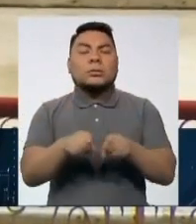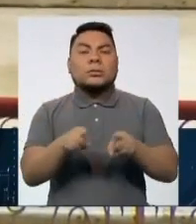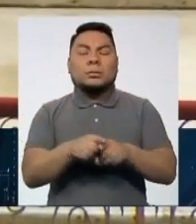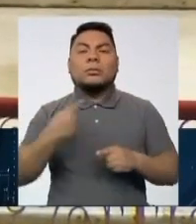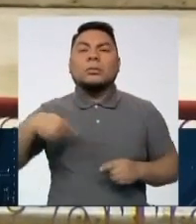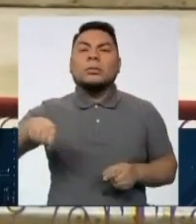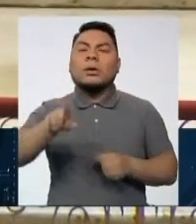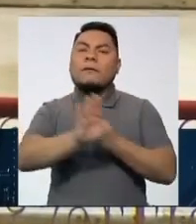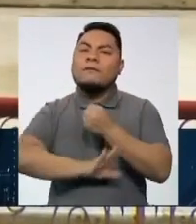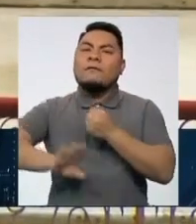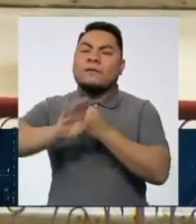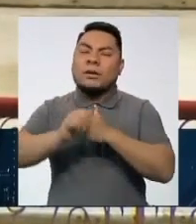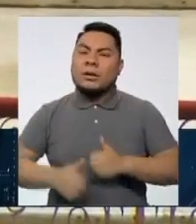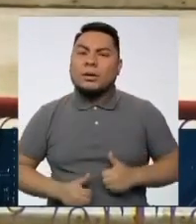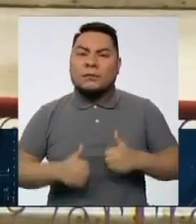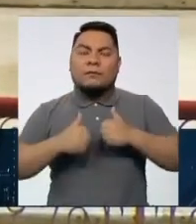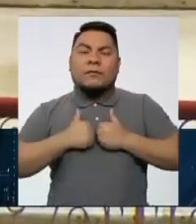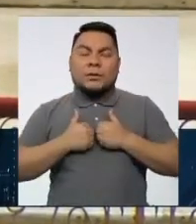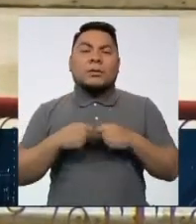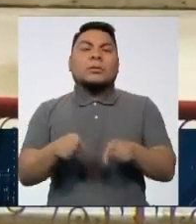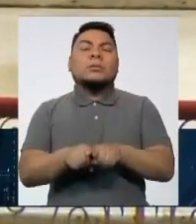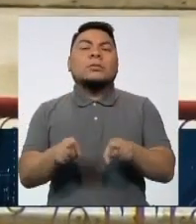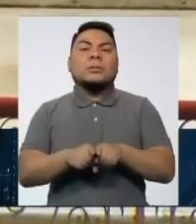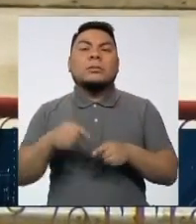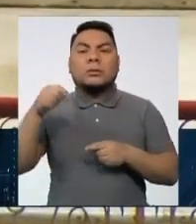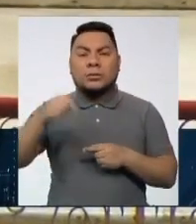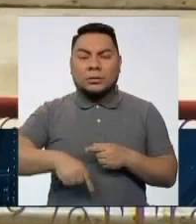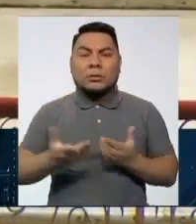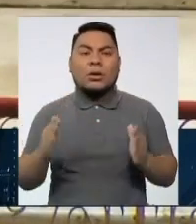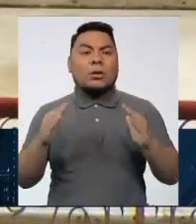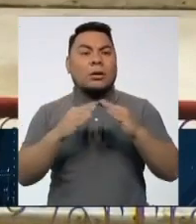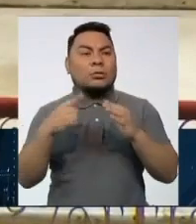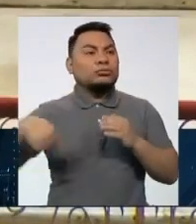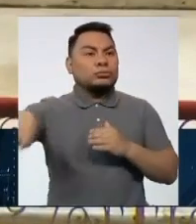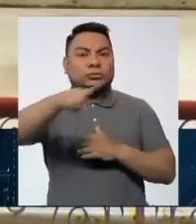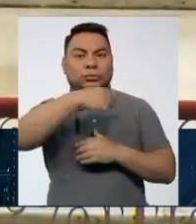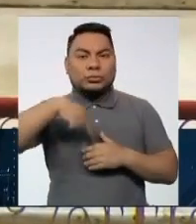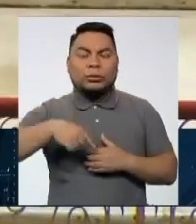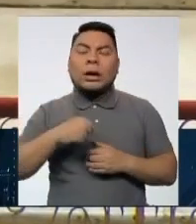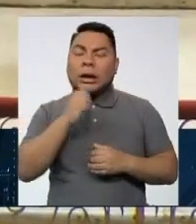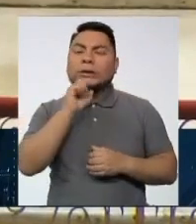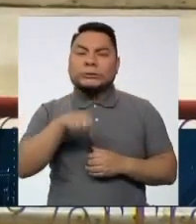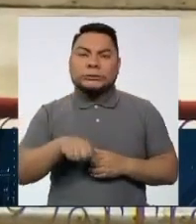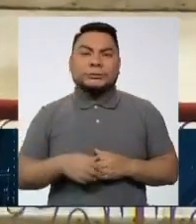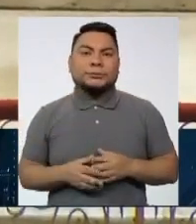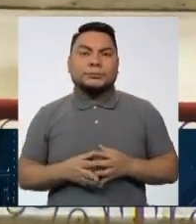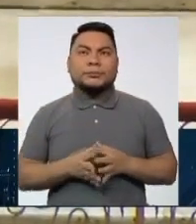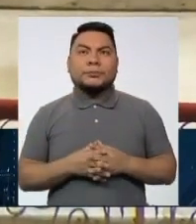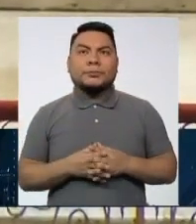irrestricta de la vida y de nuestra casa común. Así sea.